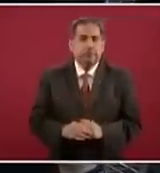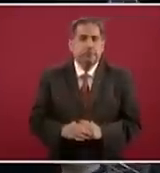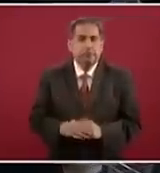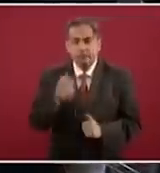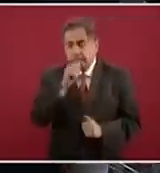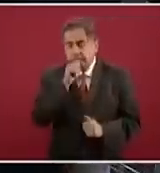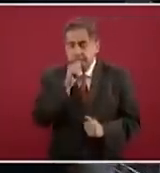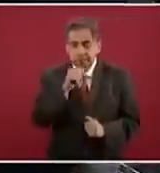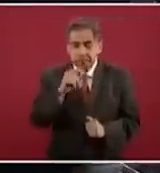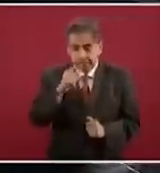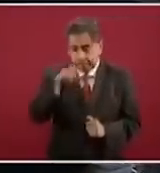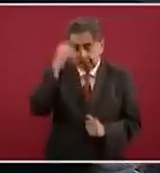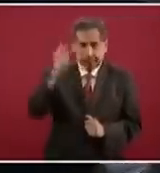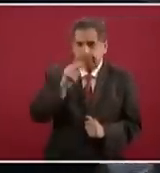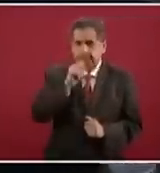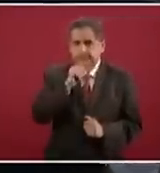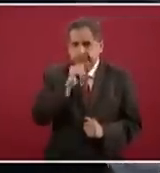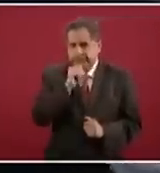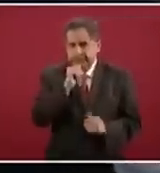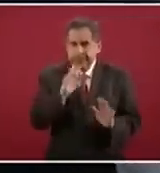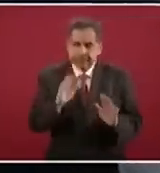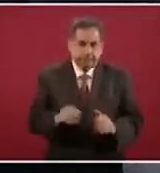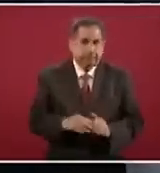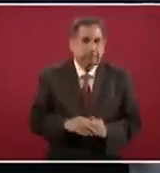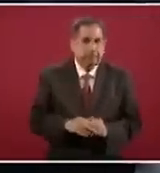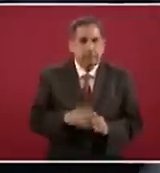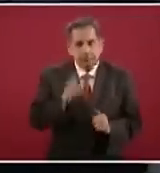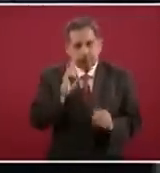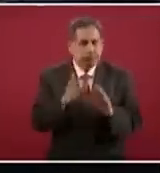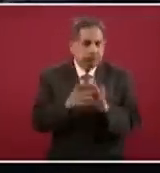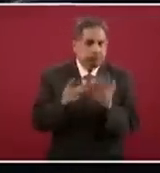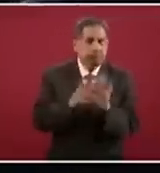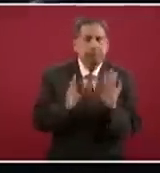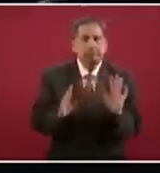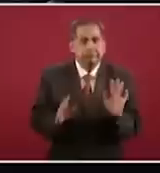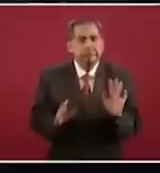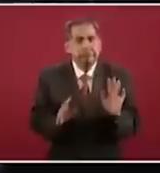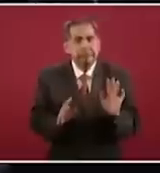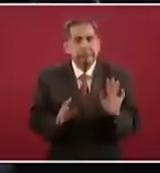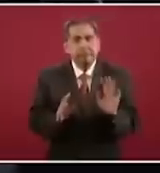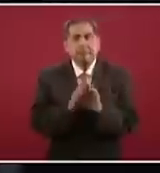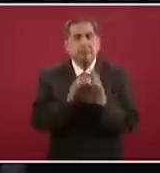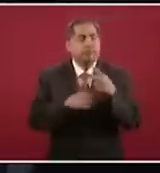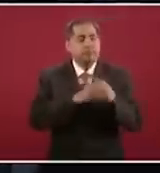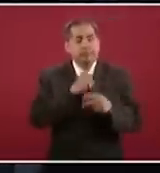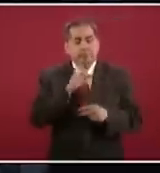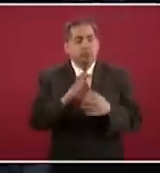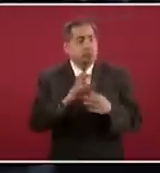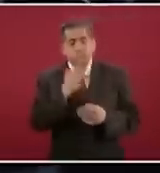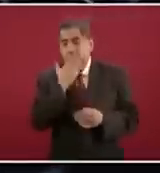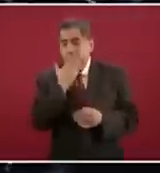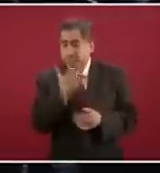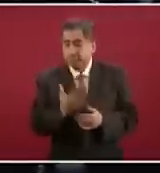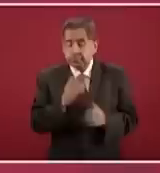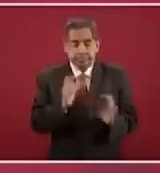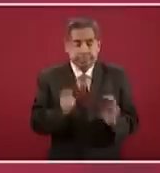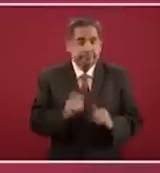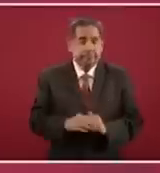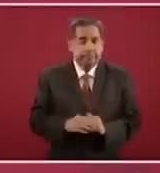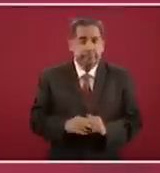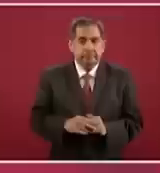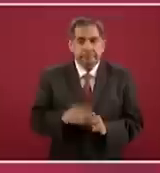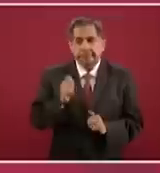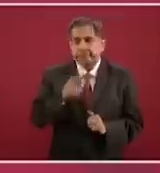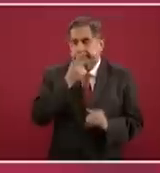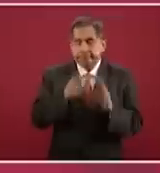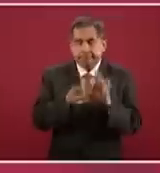y no ha sido fácil, pero al final el resultado es bueno. Y